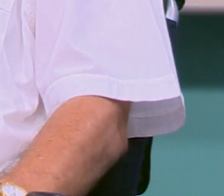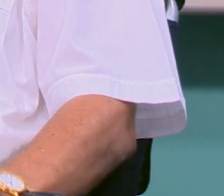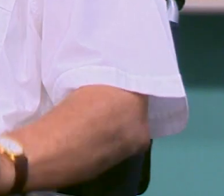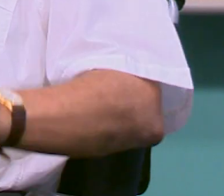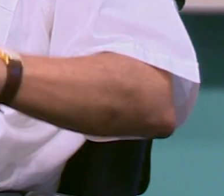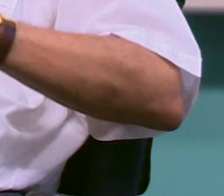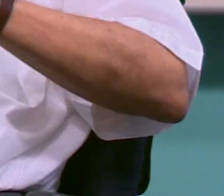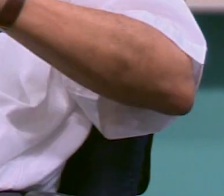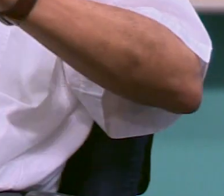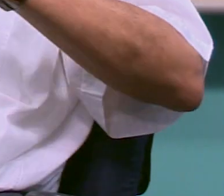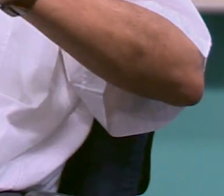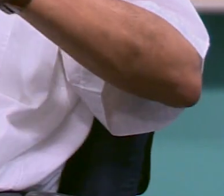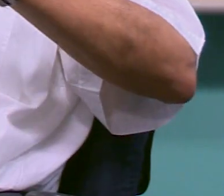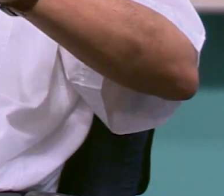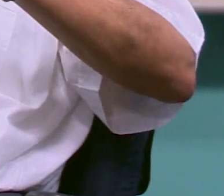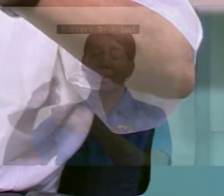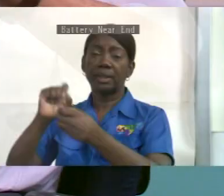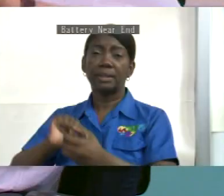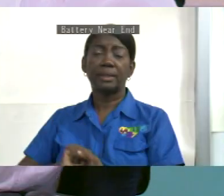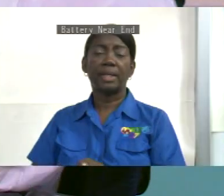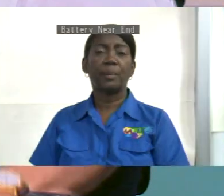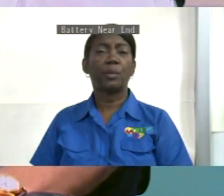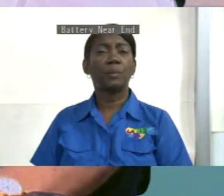todos